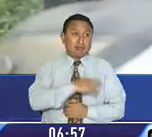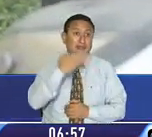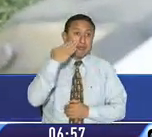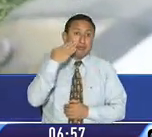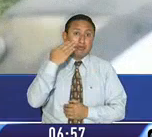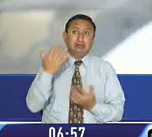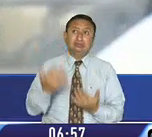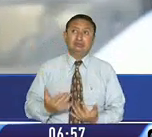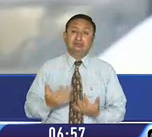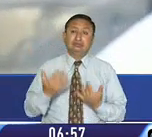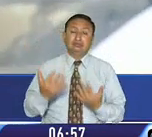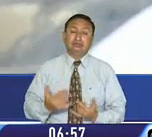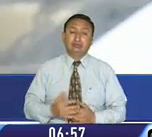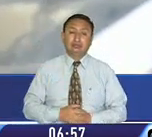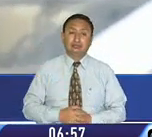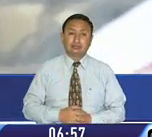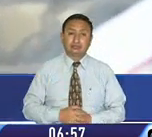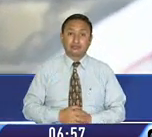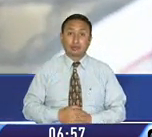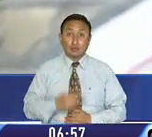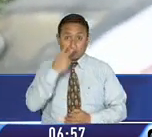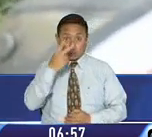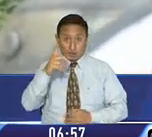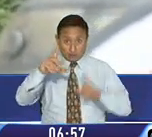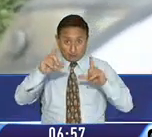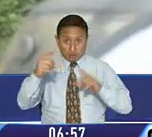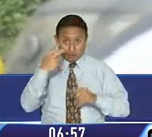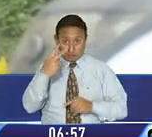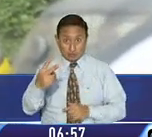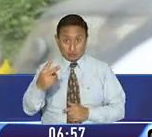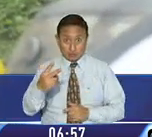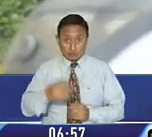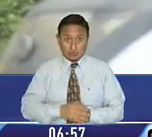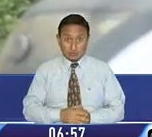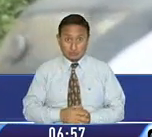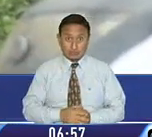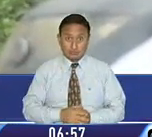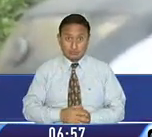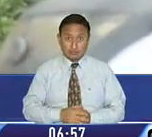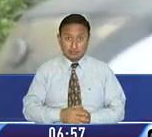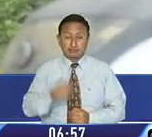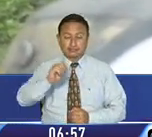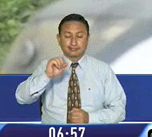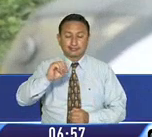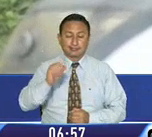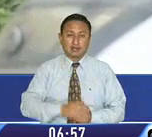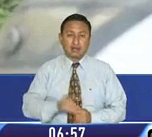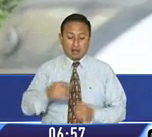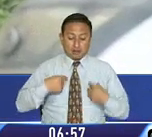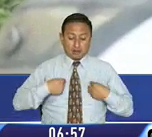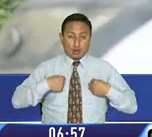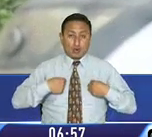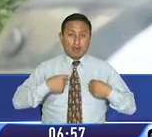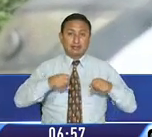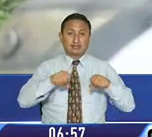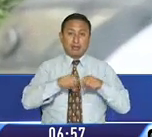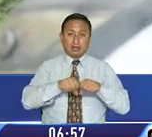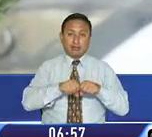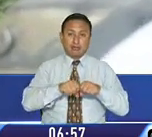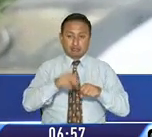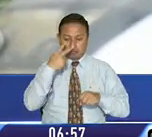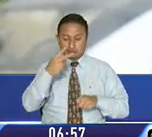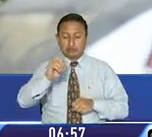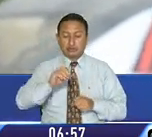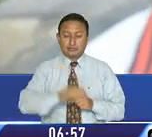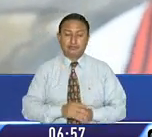espera. Oiga, ¿y en las fotos qué es lo que se ve? ¿Sí le pueden identificar en las fotos? Por su ropa, por sus zapatos, por